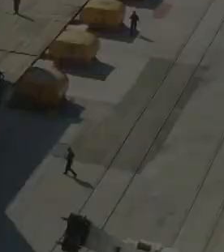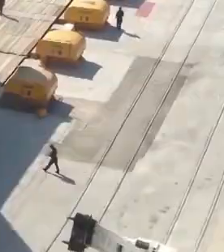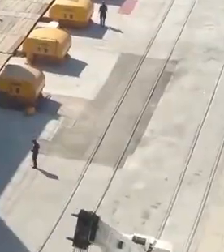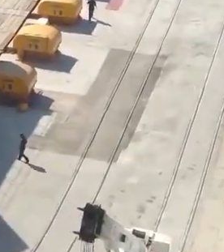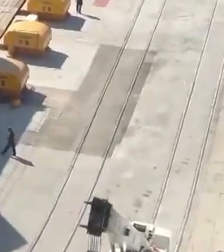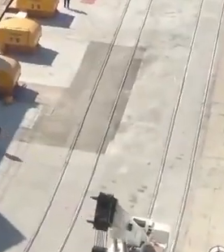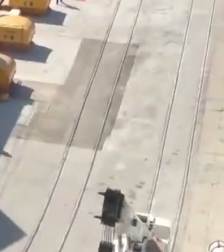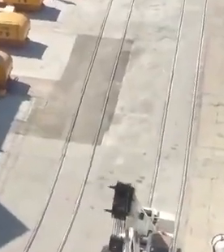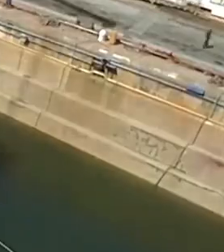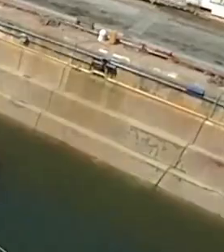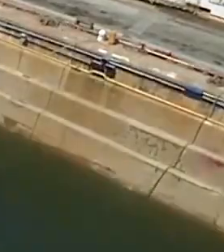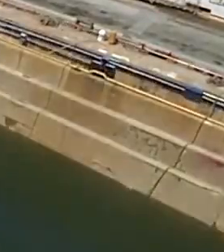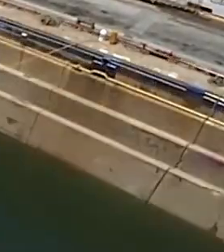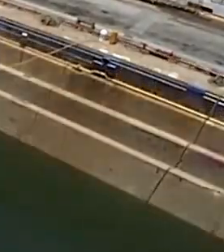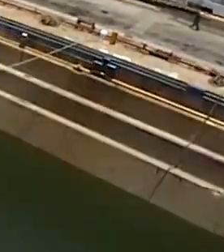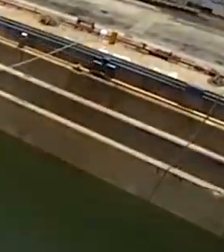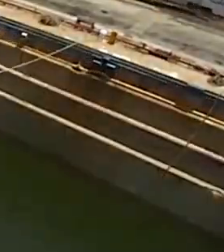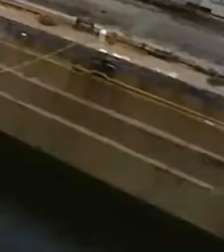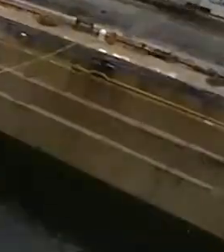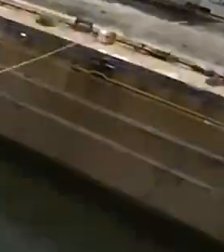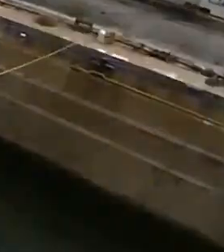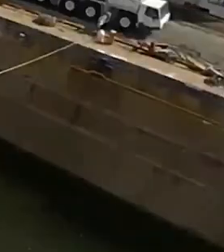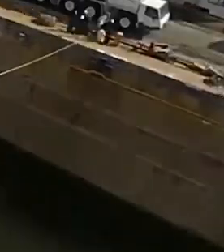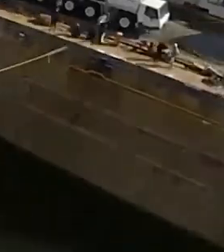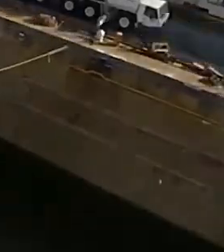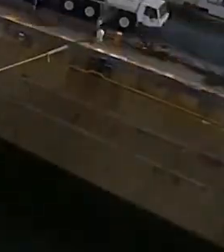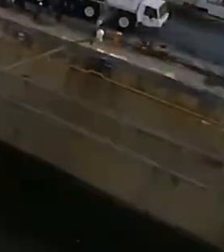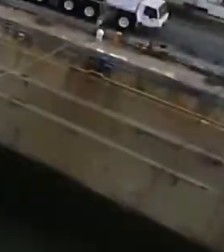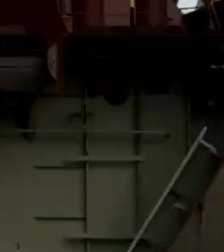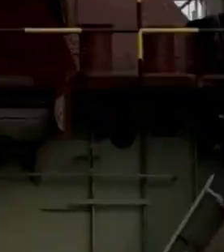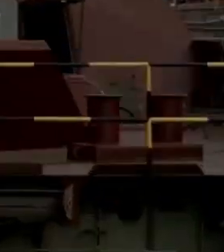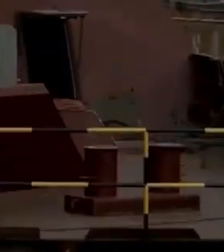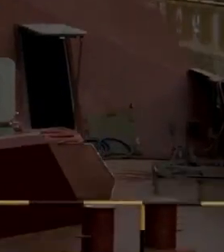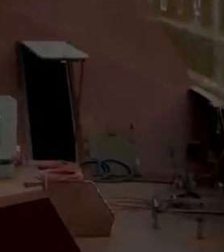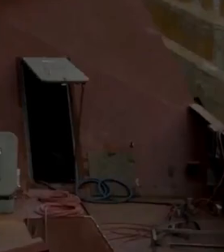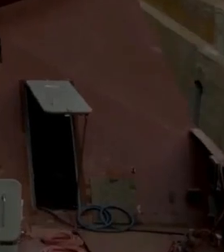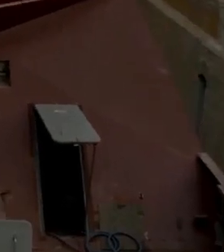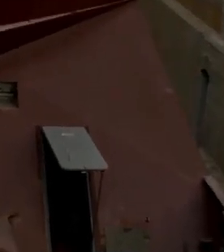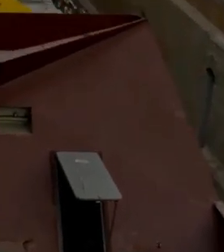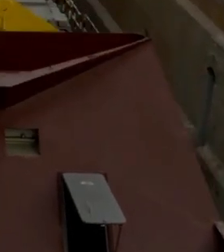Aquí se muestra la construcción de lo que viene siendo la patrulla de largo alcance